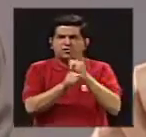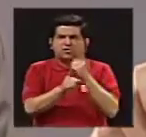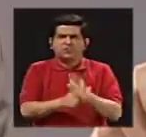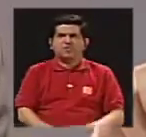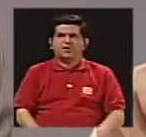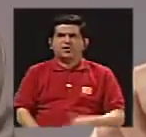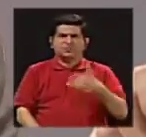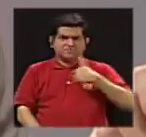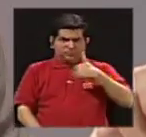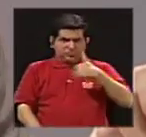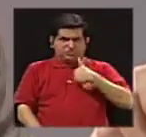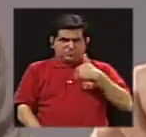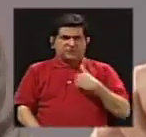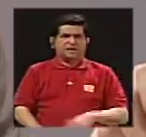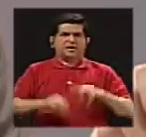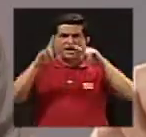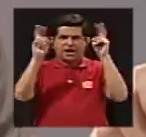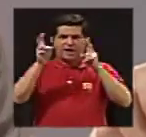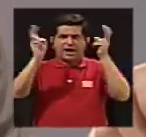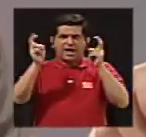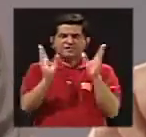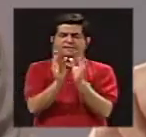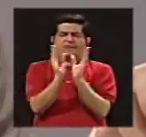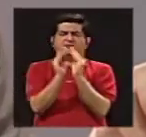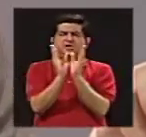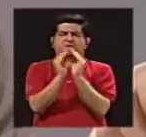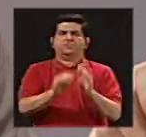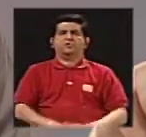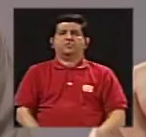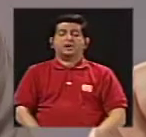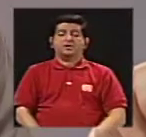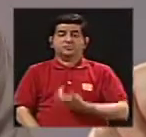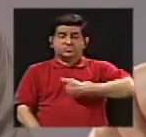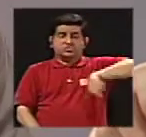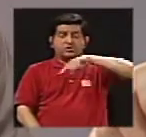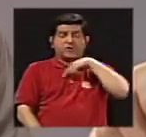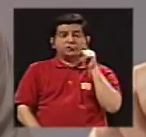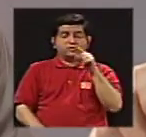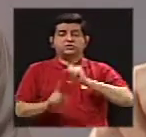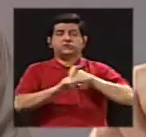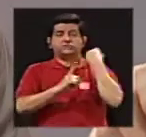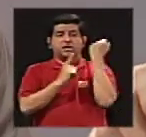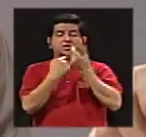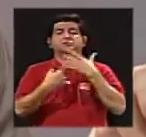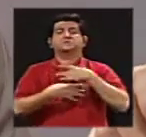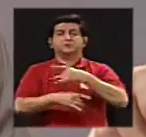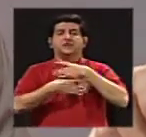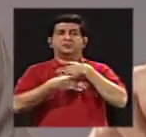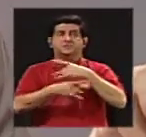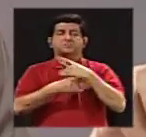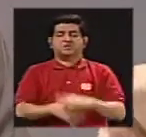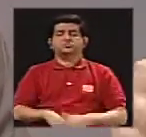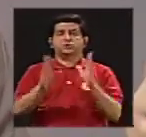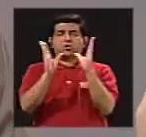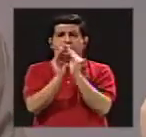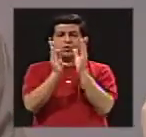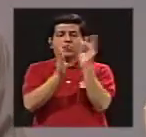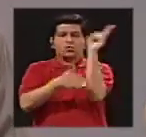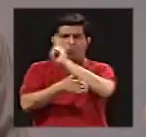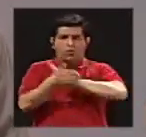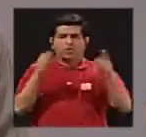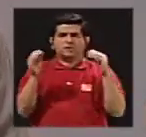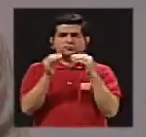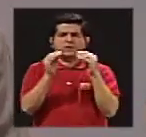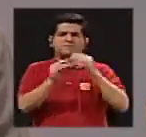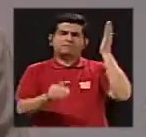acorde con las temáticas del Congreso Y eso nos da una situación muy interesante es el Congreso universitario que